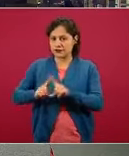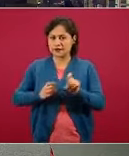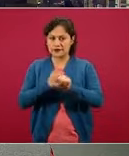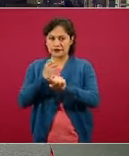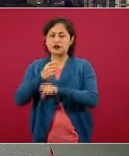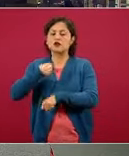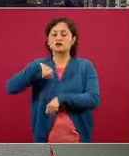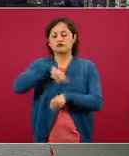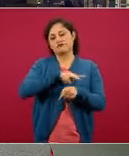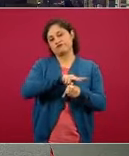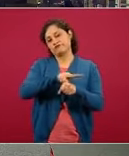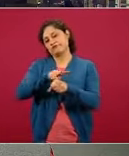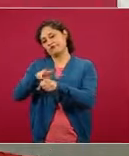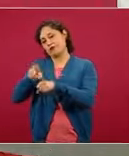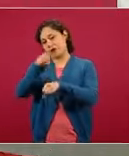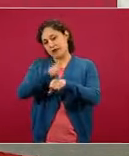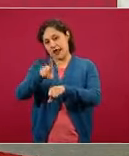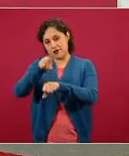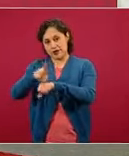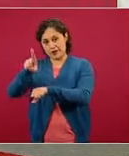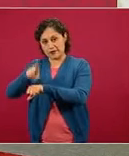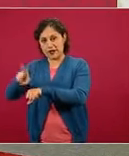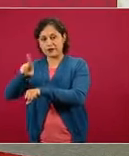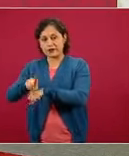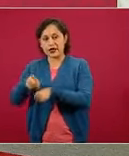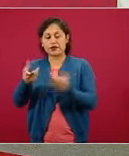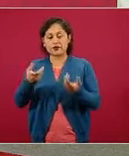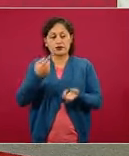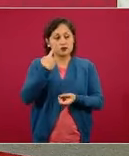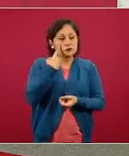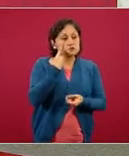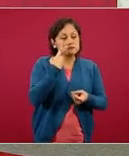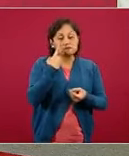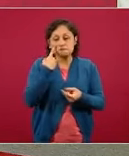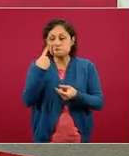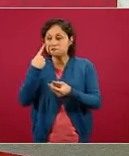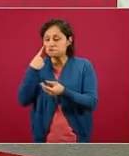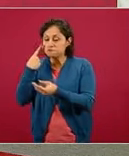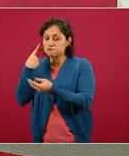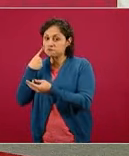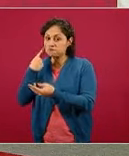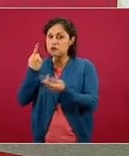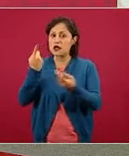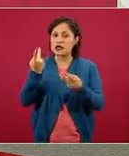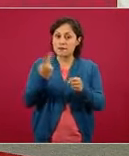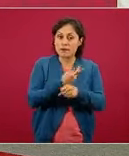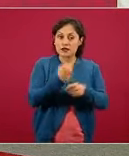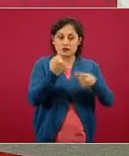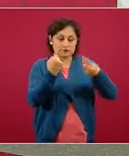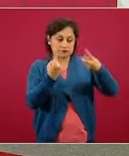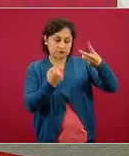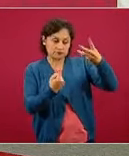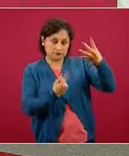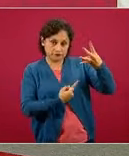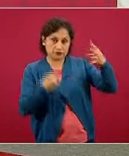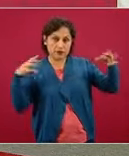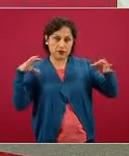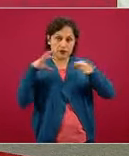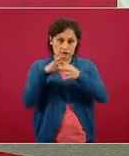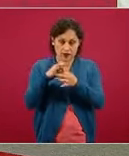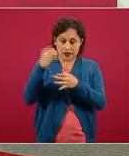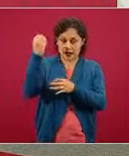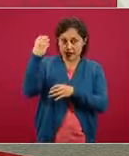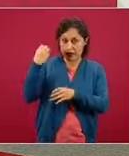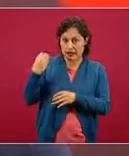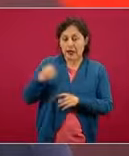este monitoreo diario en donde estamos viendo el comportamiento de cada uno de los indicadores en diferentes aspectos, los que